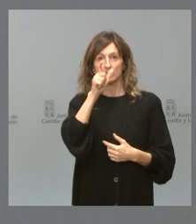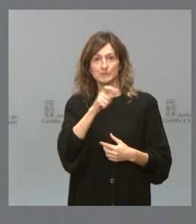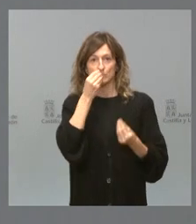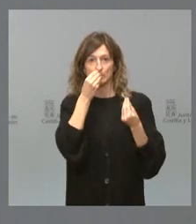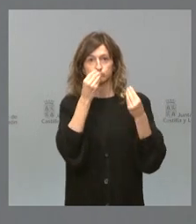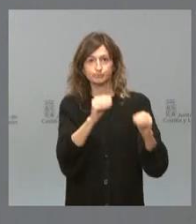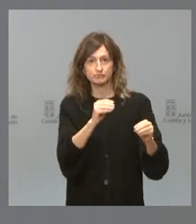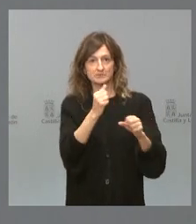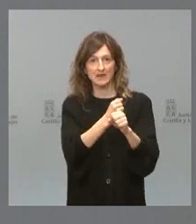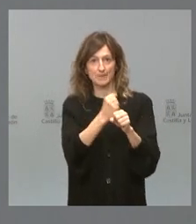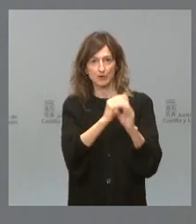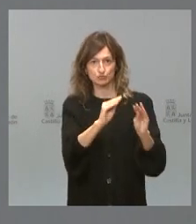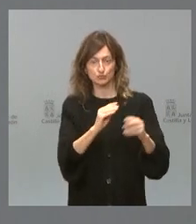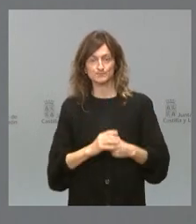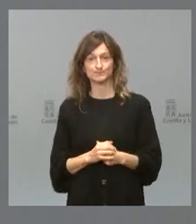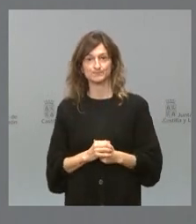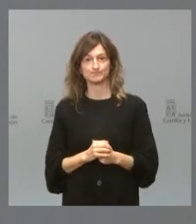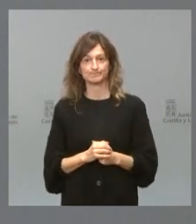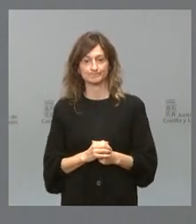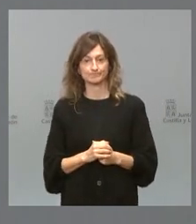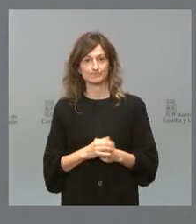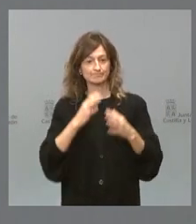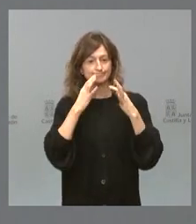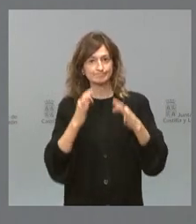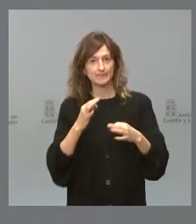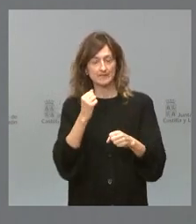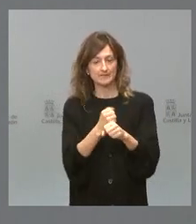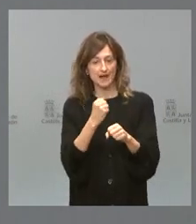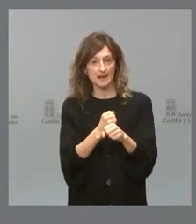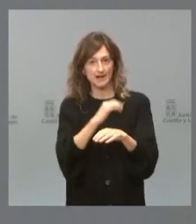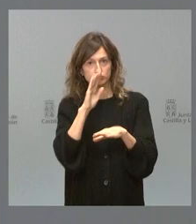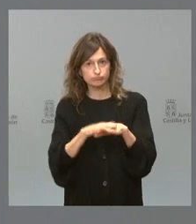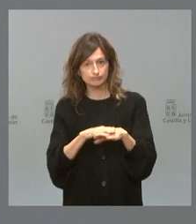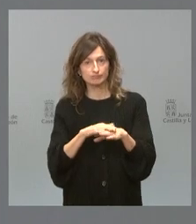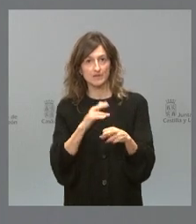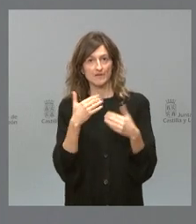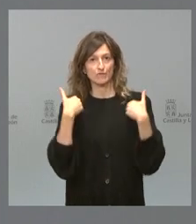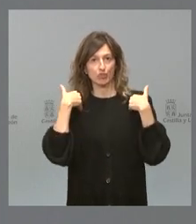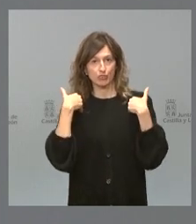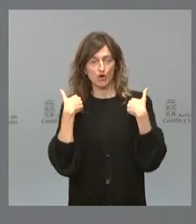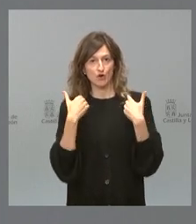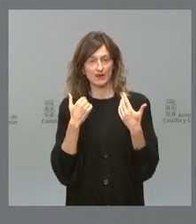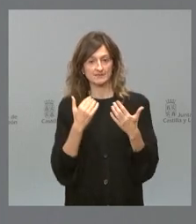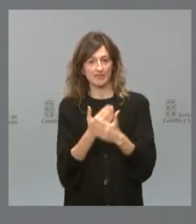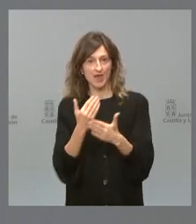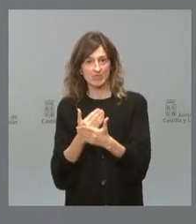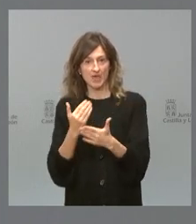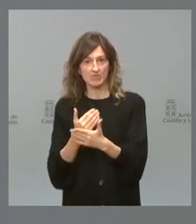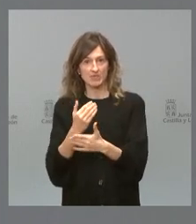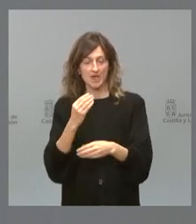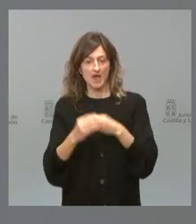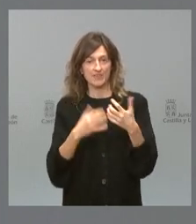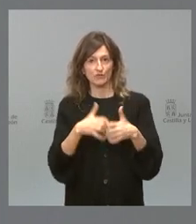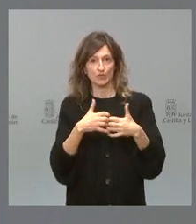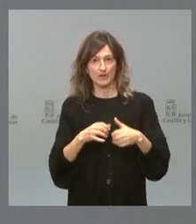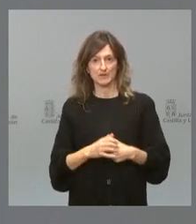lo ejerce y por tanto está garantizado el complemento de las tareas y las funciones que puedan corresponder del día a día y de funcionamiento